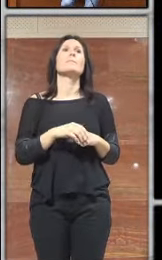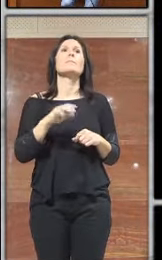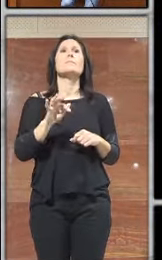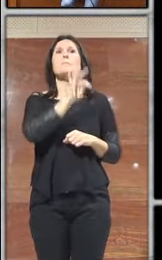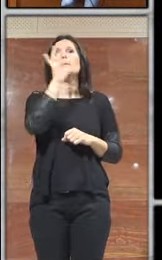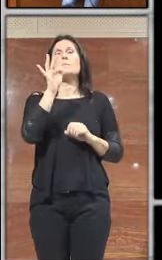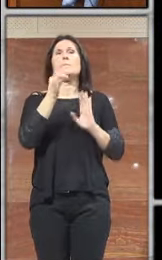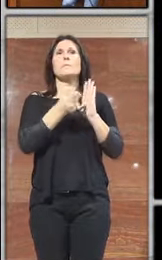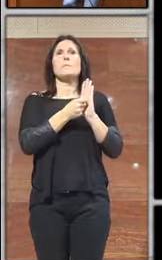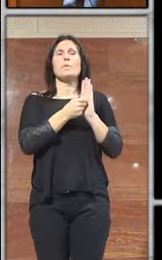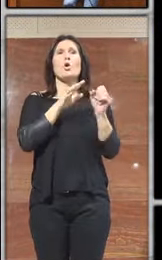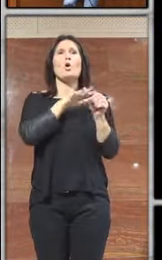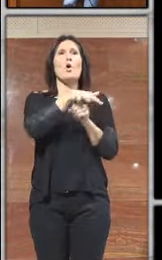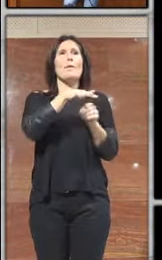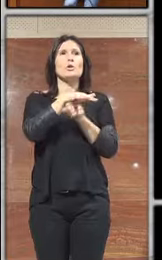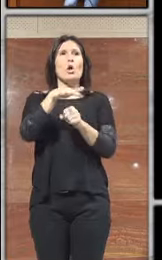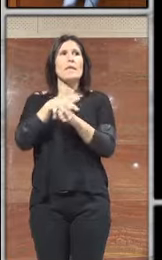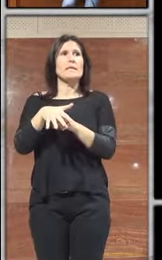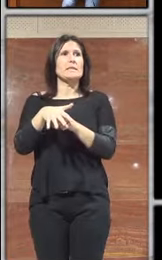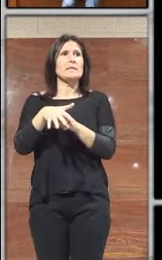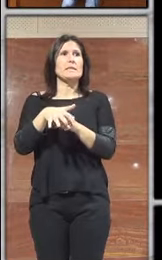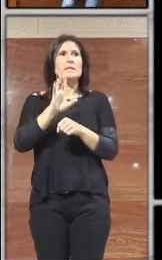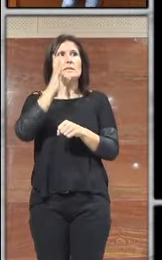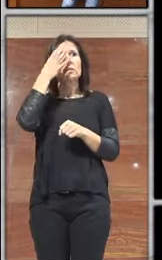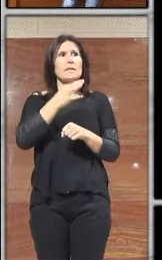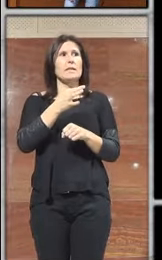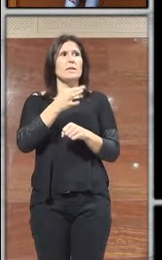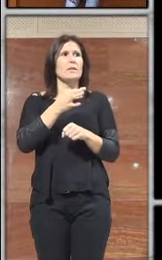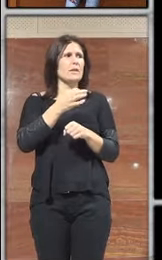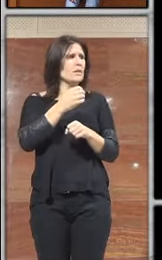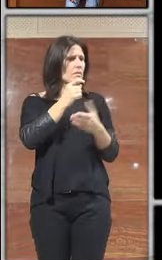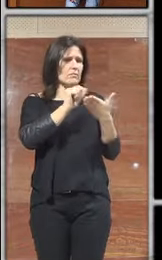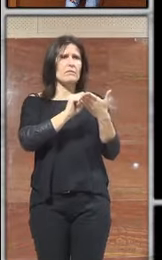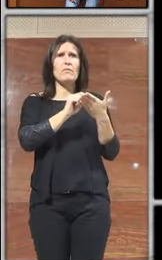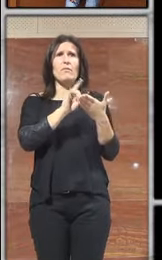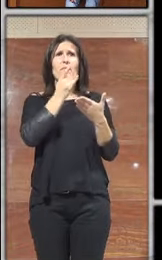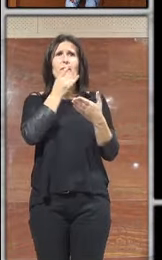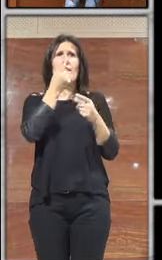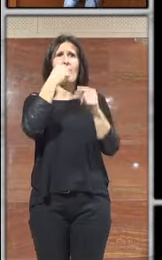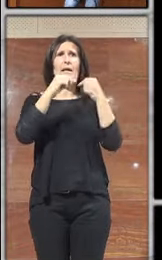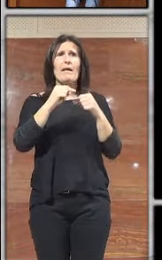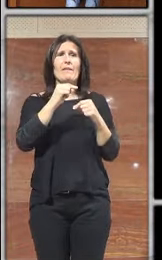Luego, cobertores, que creo que he puesto una falta de ortografía, creo, ¿no?